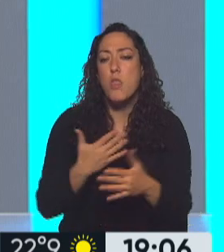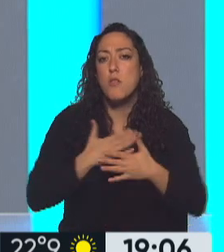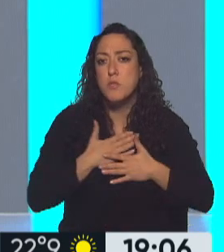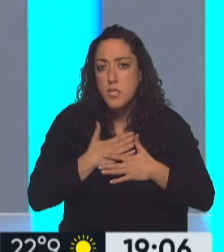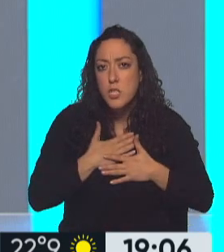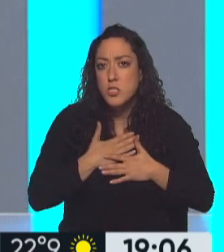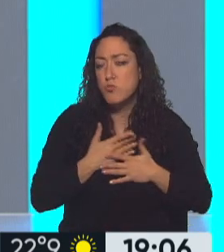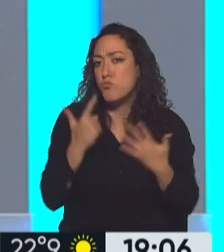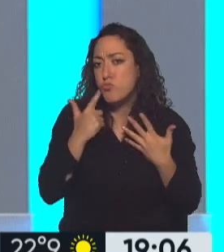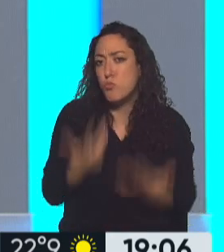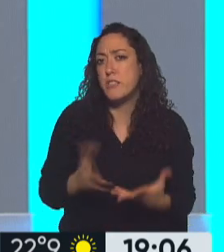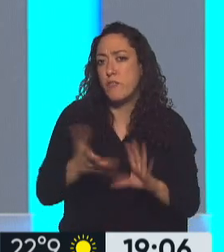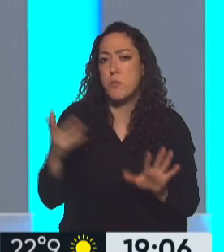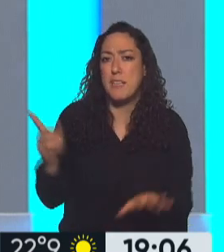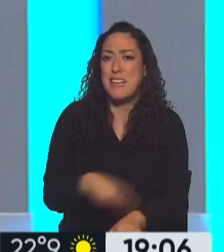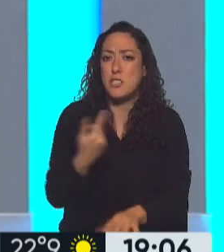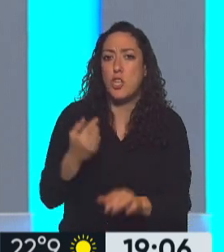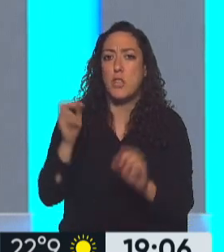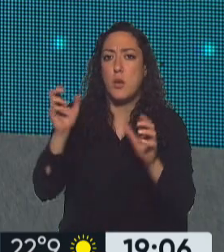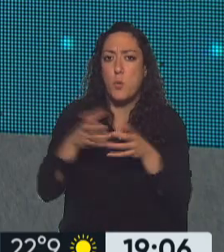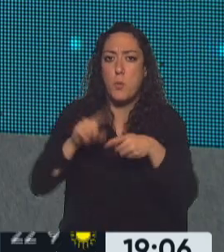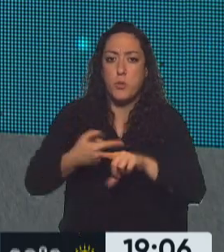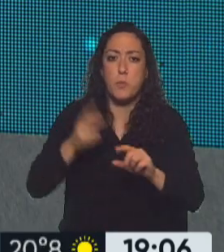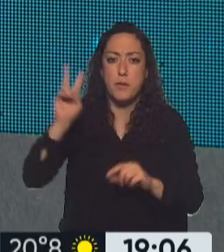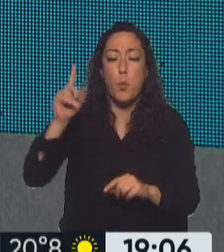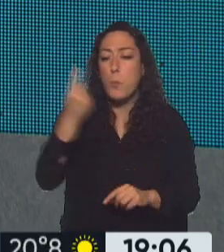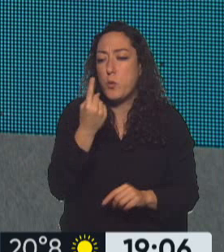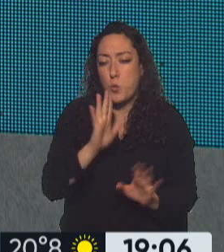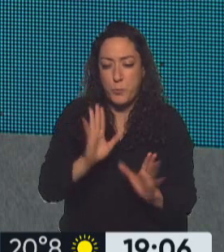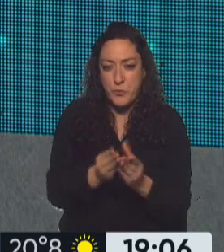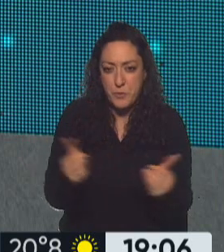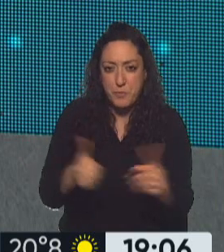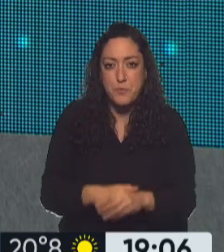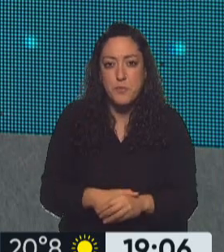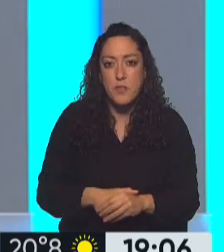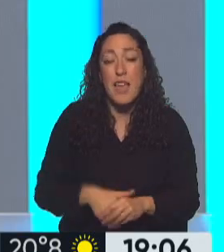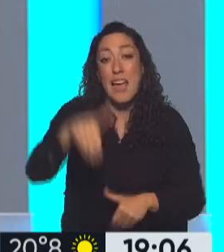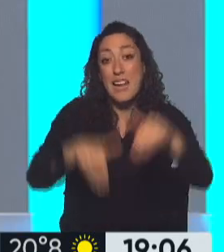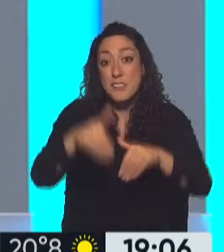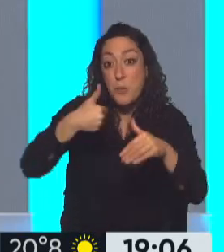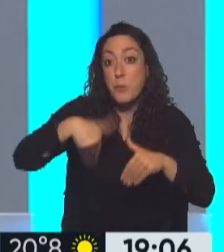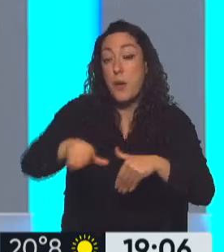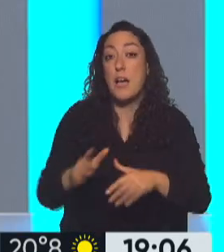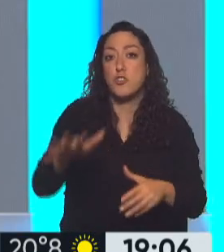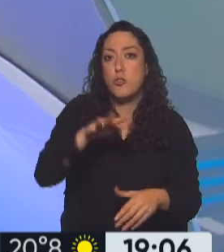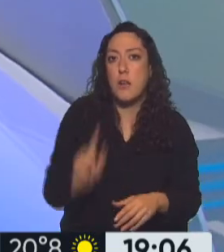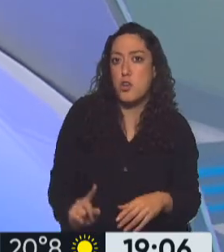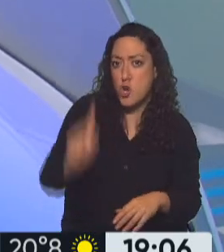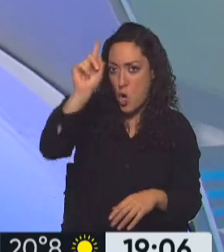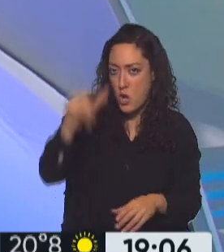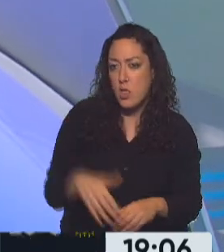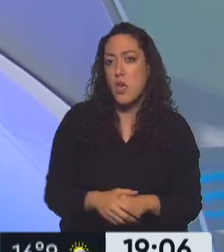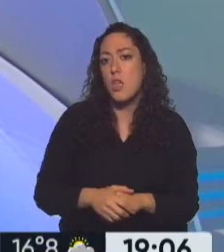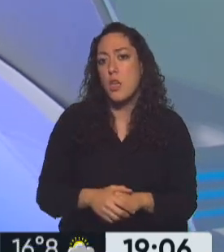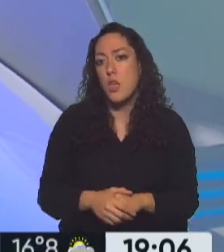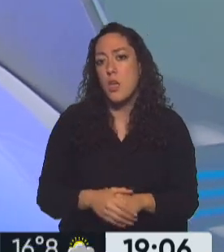ese de esa noble tradición peronista Javier nos queda un minuto pero bueno se vienen las elecciones en el norte hay un compromiso